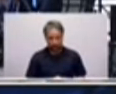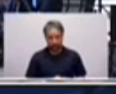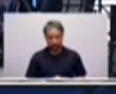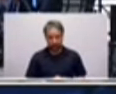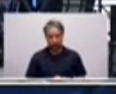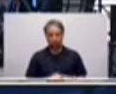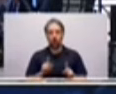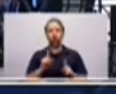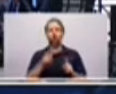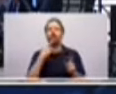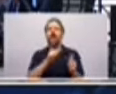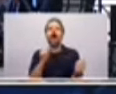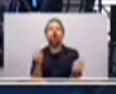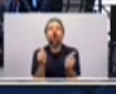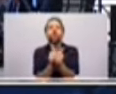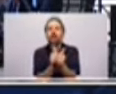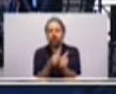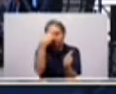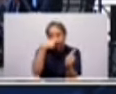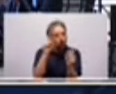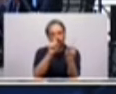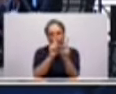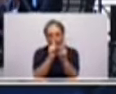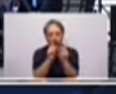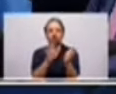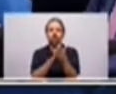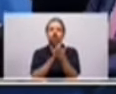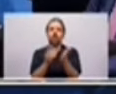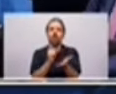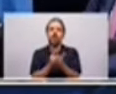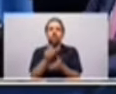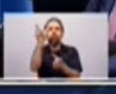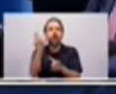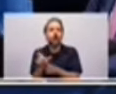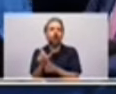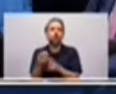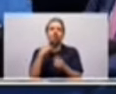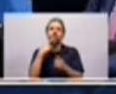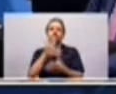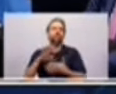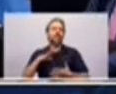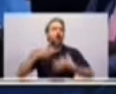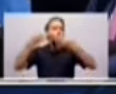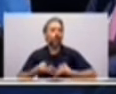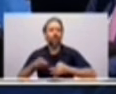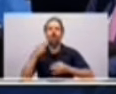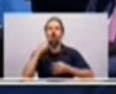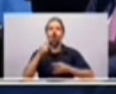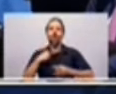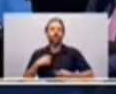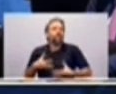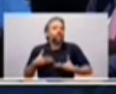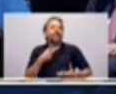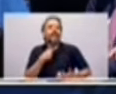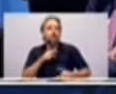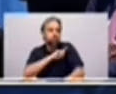que es este ajustazo y la caída, por ejemplo, de los sectores populares y la clase media? No respondió. Segunda pregunta, ¿qué va a pasar con los jubilados